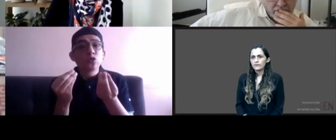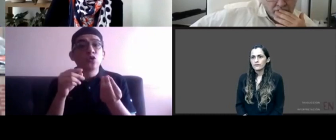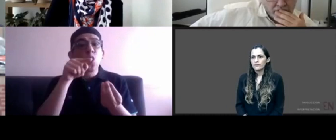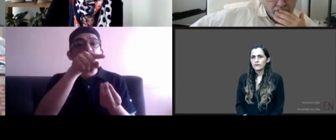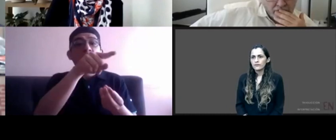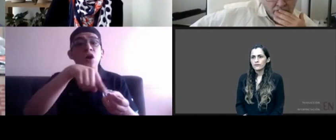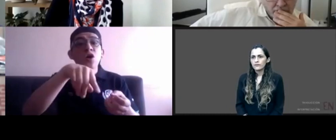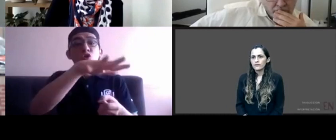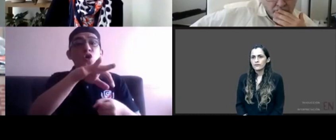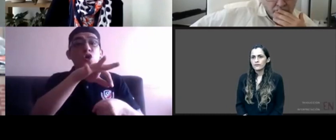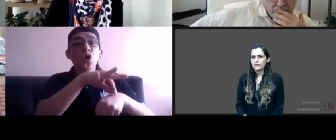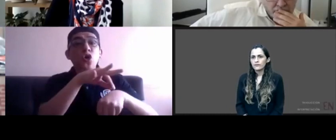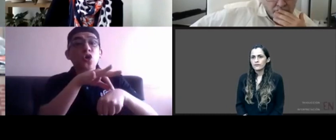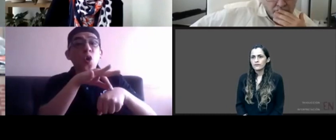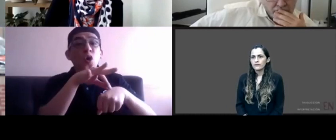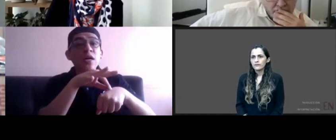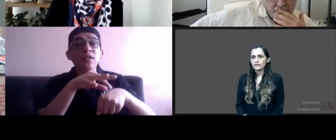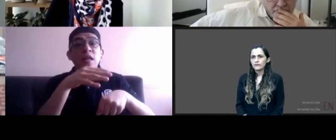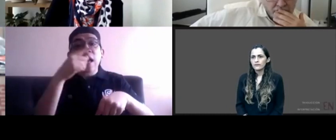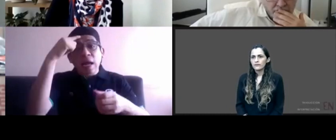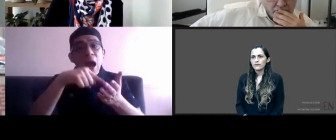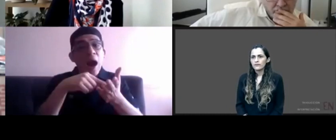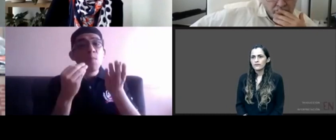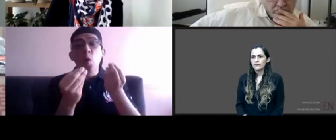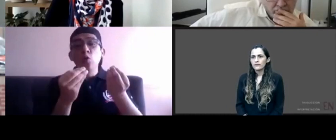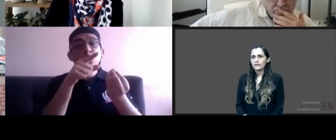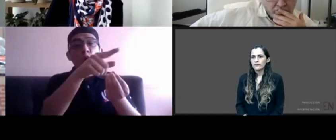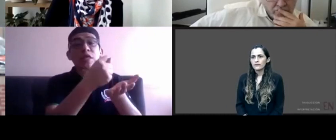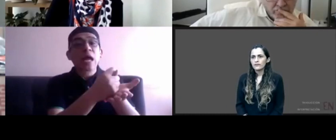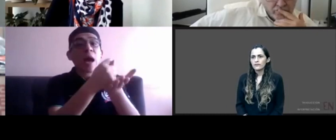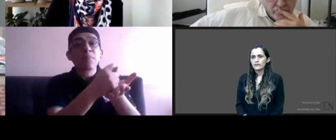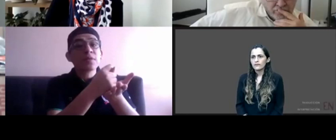A veces los padres oyentes de niños sordos